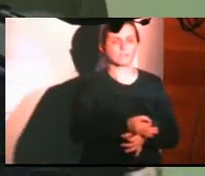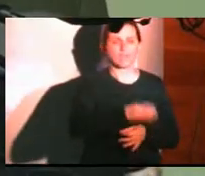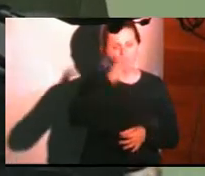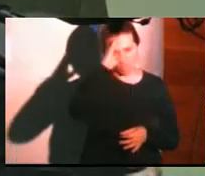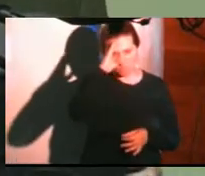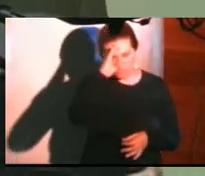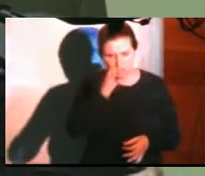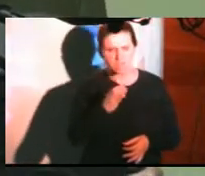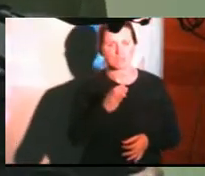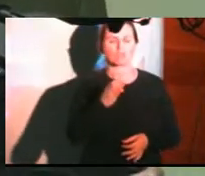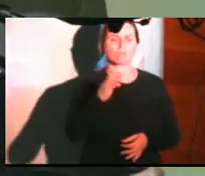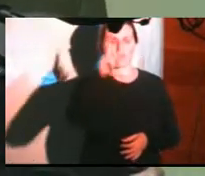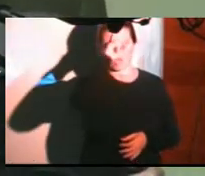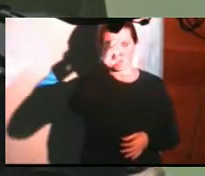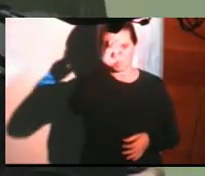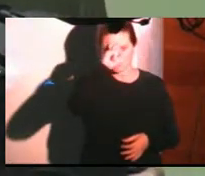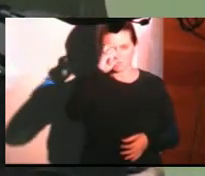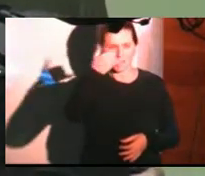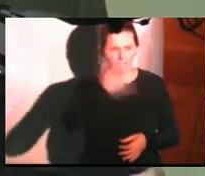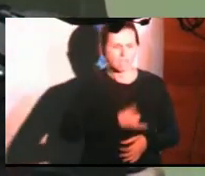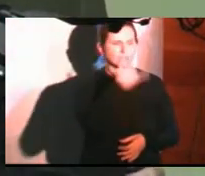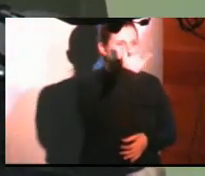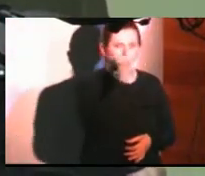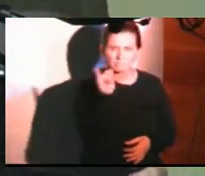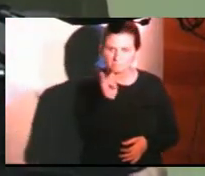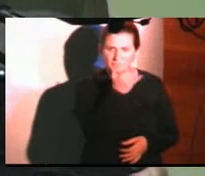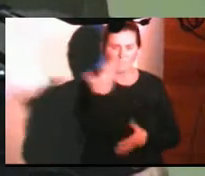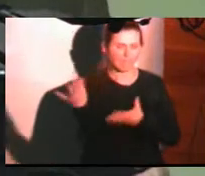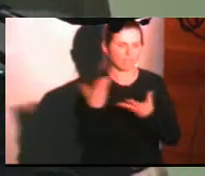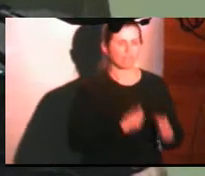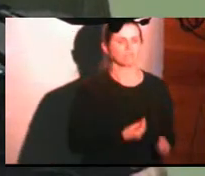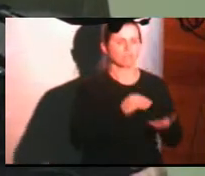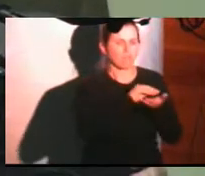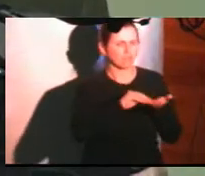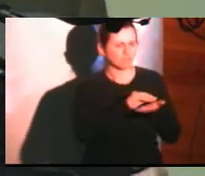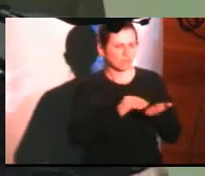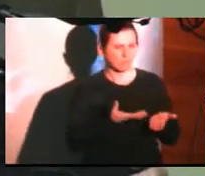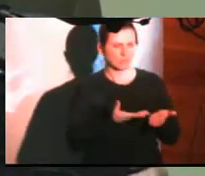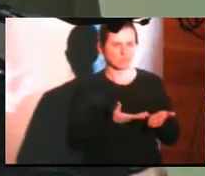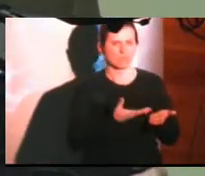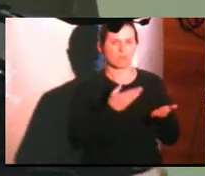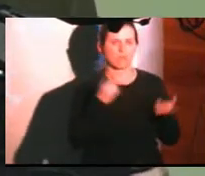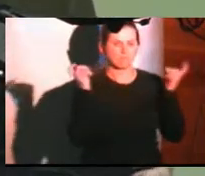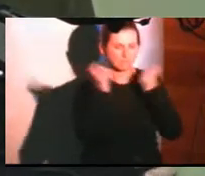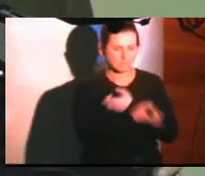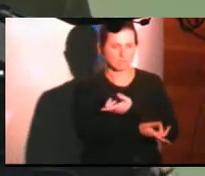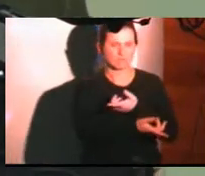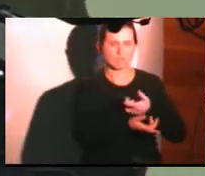procedimientos policiales, todo lo que tiene que ver con los centros comerciales, bancos, compañías de